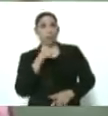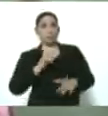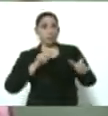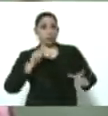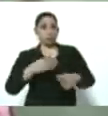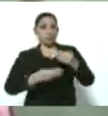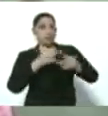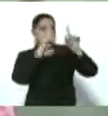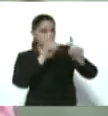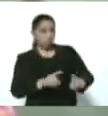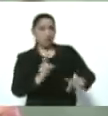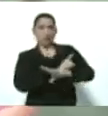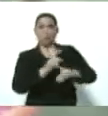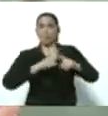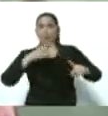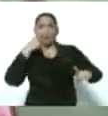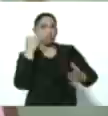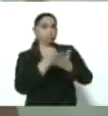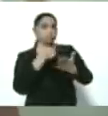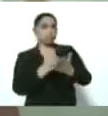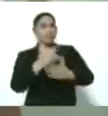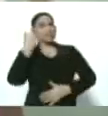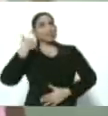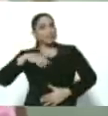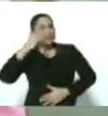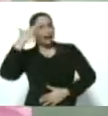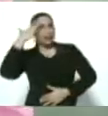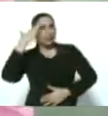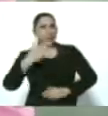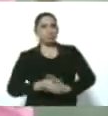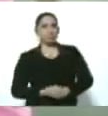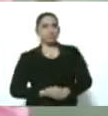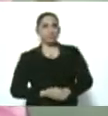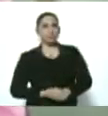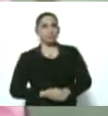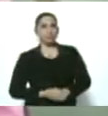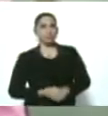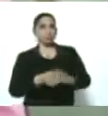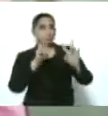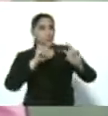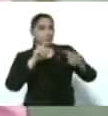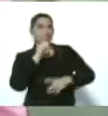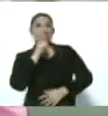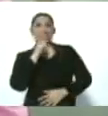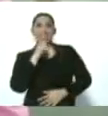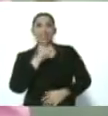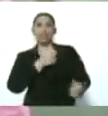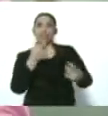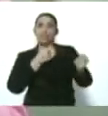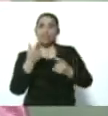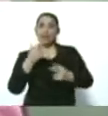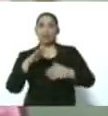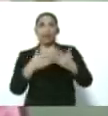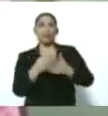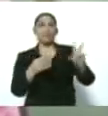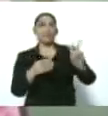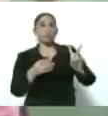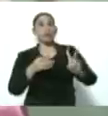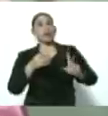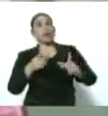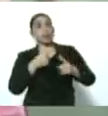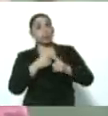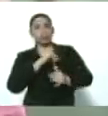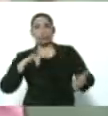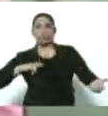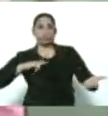la prueba rápida para nosotros tener conocimiento epidemiológico de quienes están regresando al país. Y una vez que